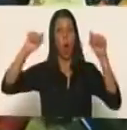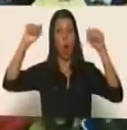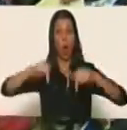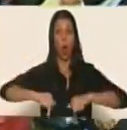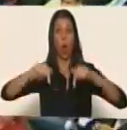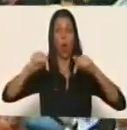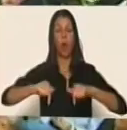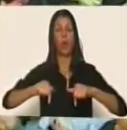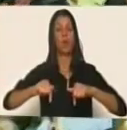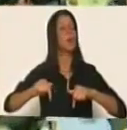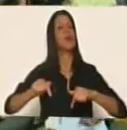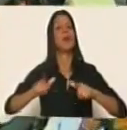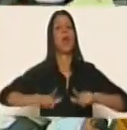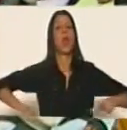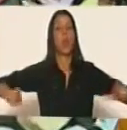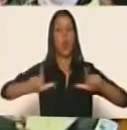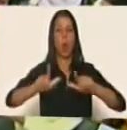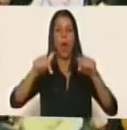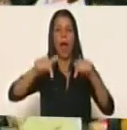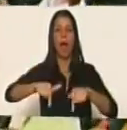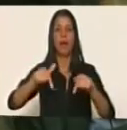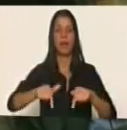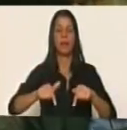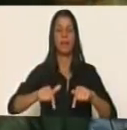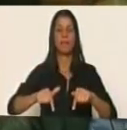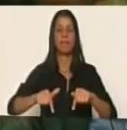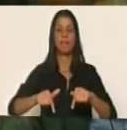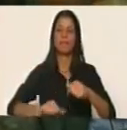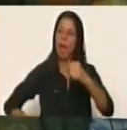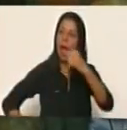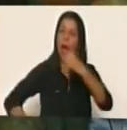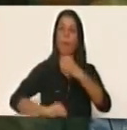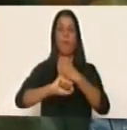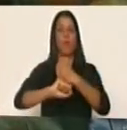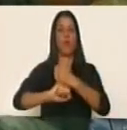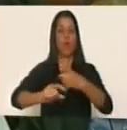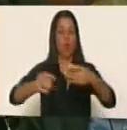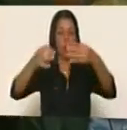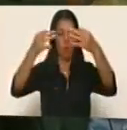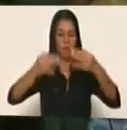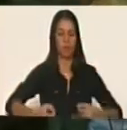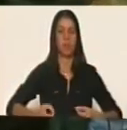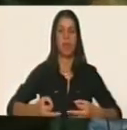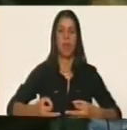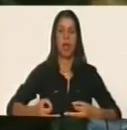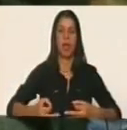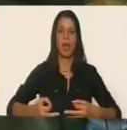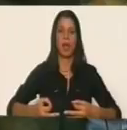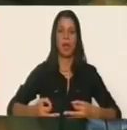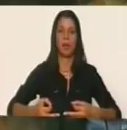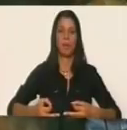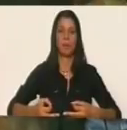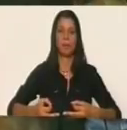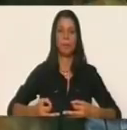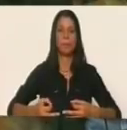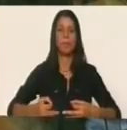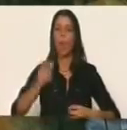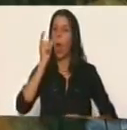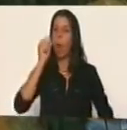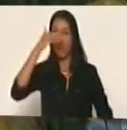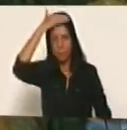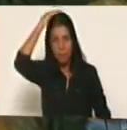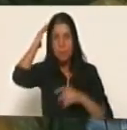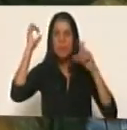desde esta instancia constituyente, damos todo el respaldo a la convocatoria hecha por el constituyente Francisco